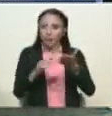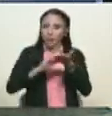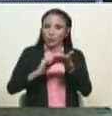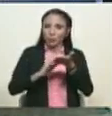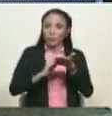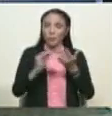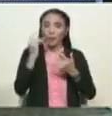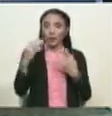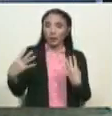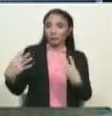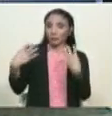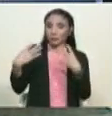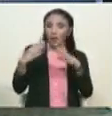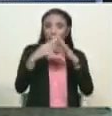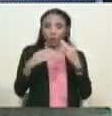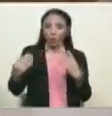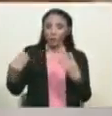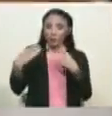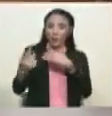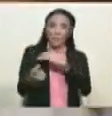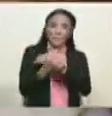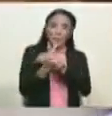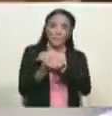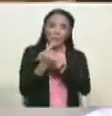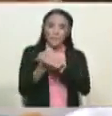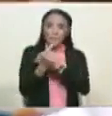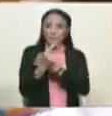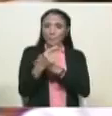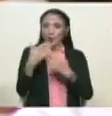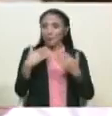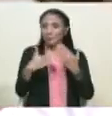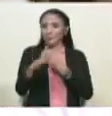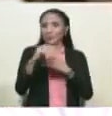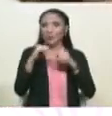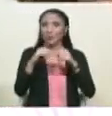rodeándose en la queja permanente